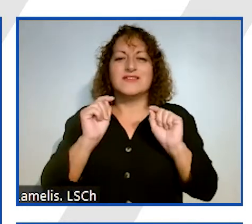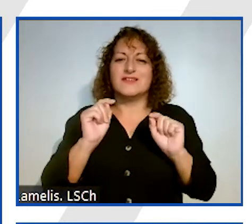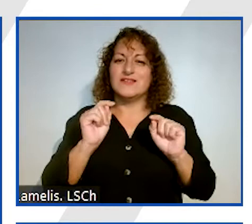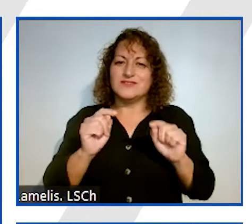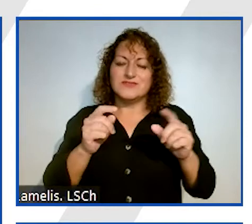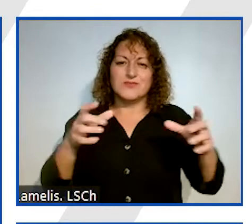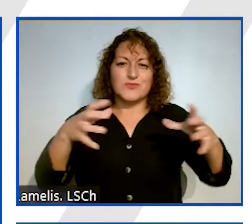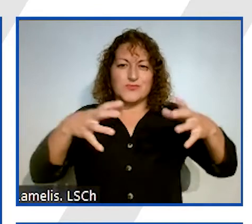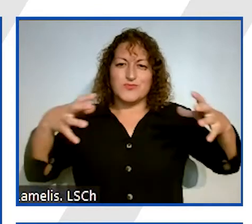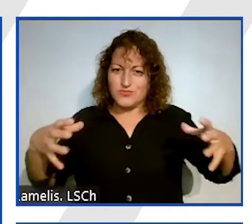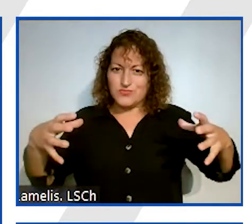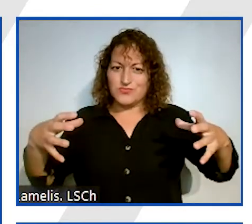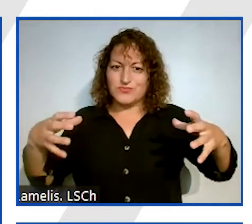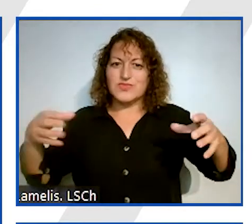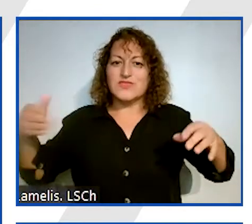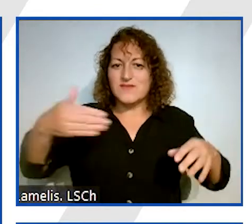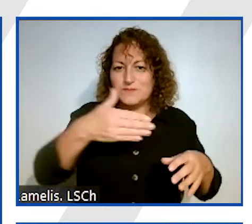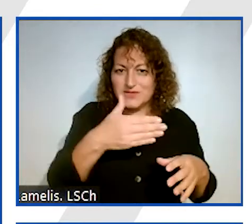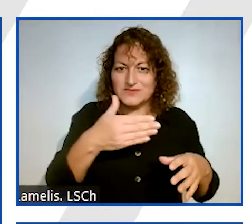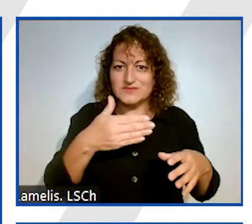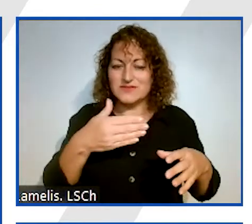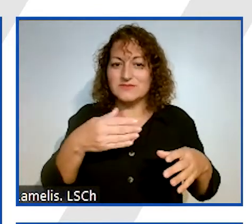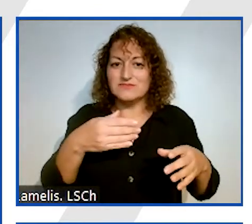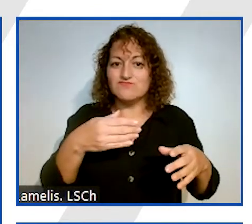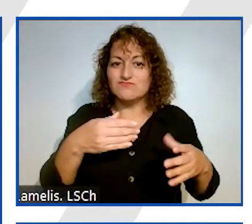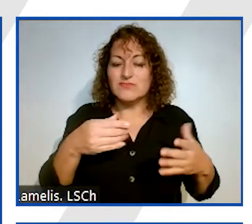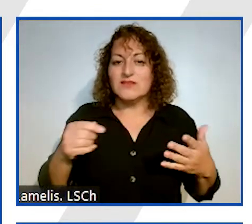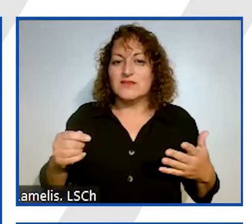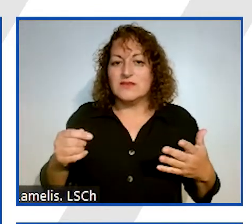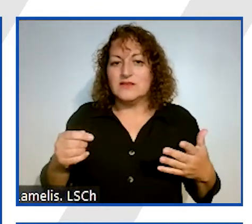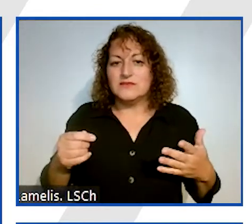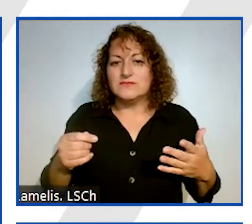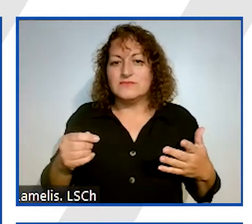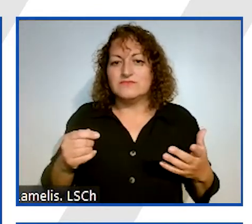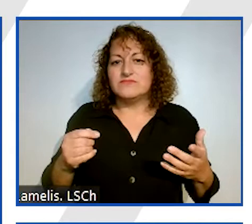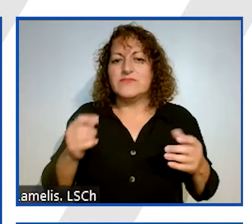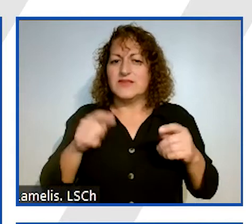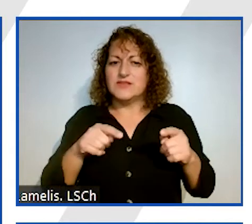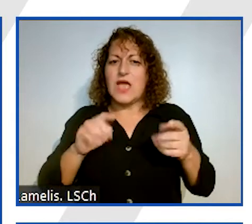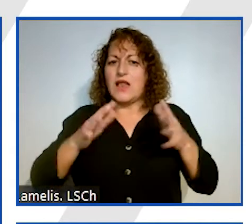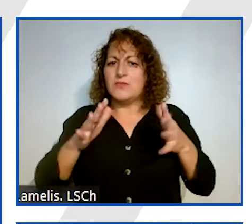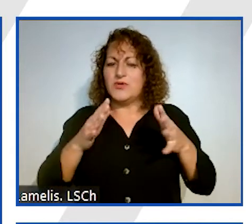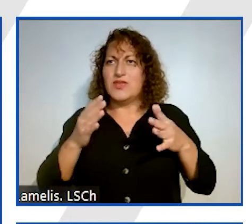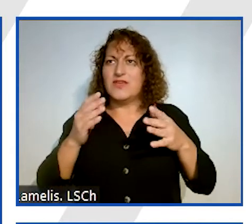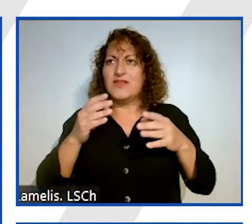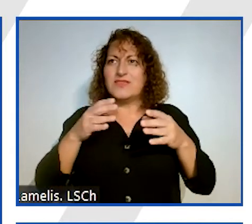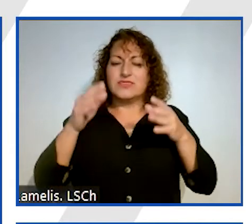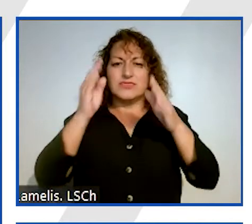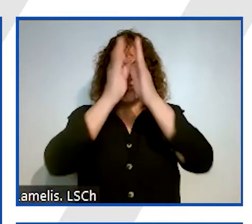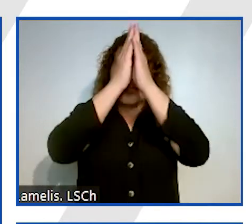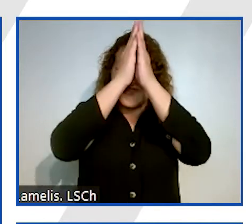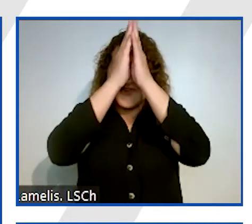de conjunto de especies que involucran los peces cartilaginosos. Se distan quizás bastante del modelo que tenemos de este tiburón grande